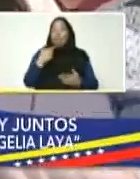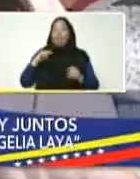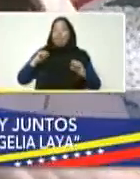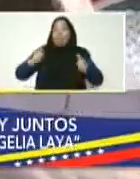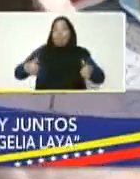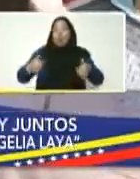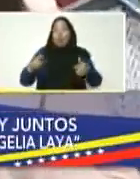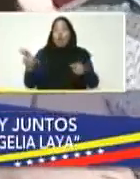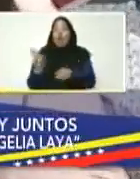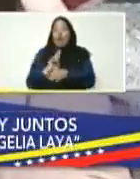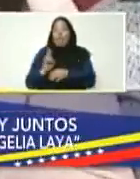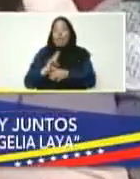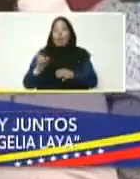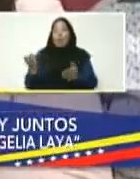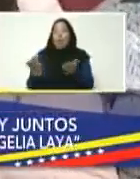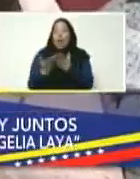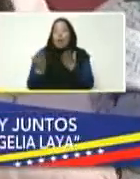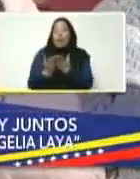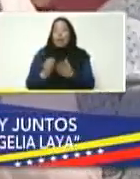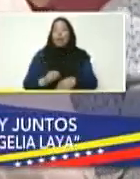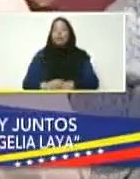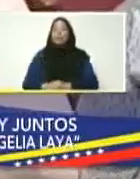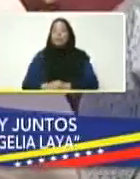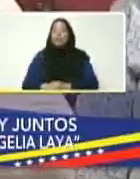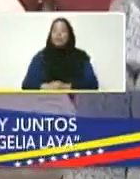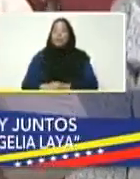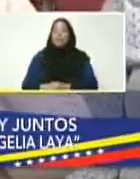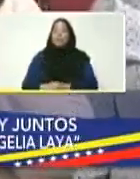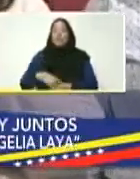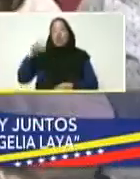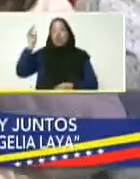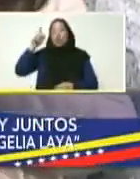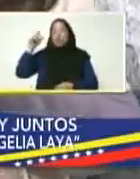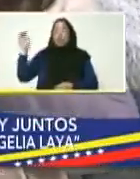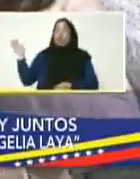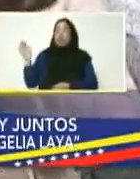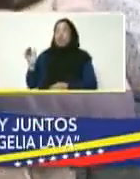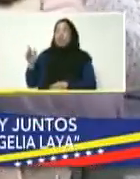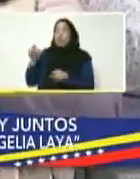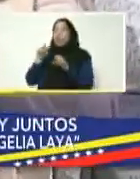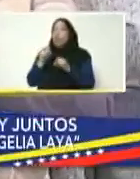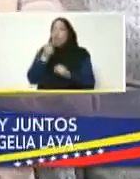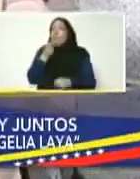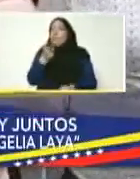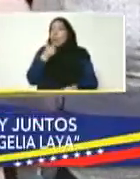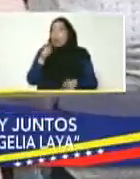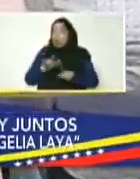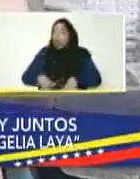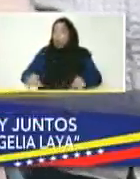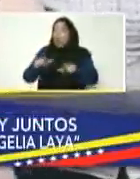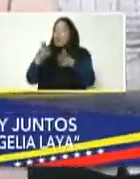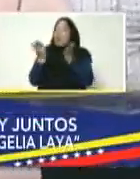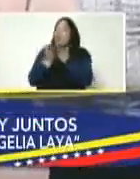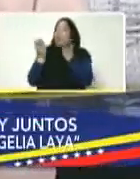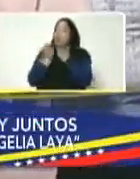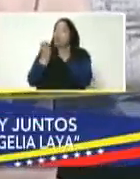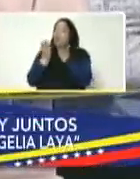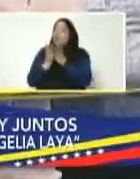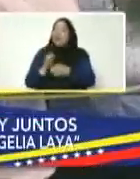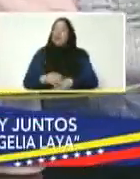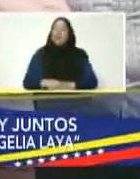clases rápidamente. Aquí están nuestras docentes, bueno, poniendo sus salones bonitos, bonitos para recibir